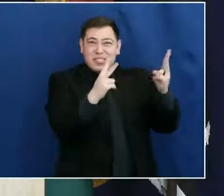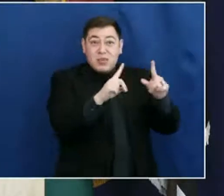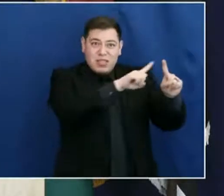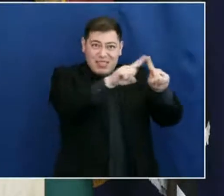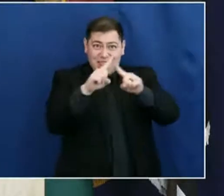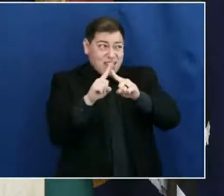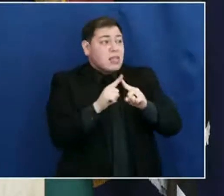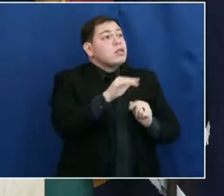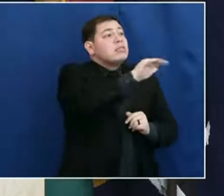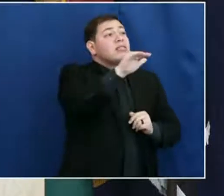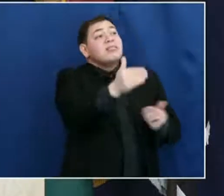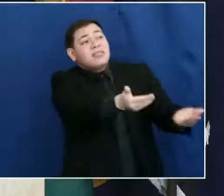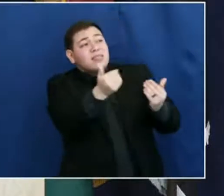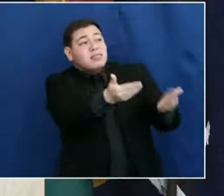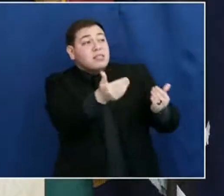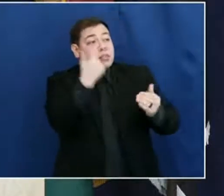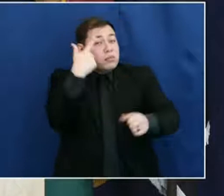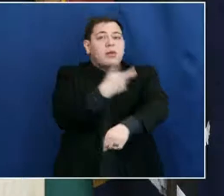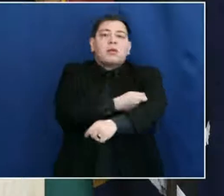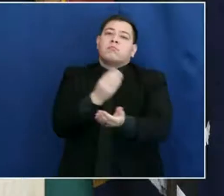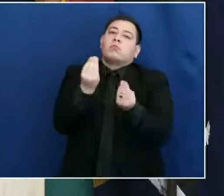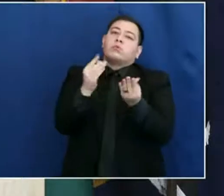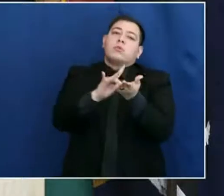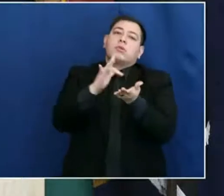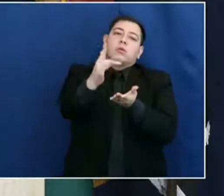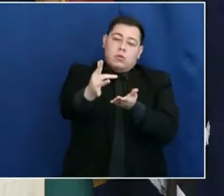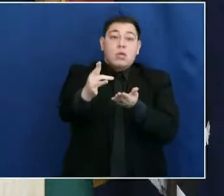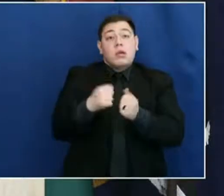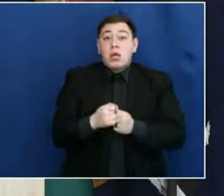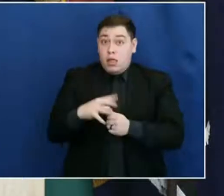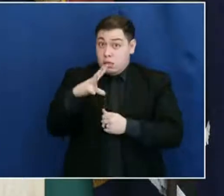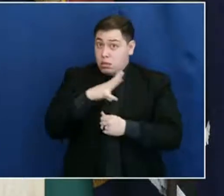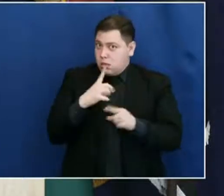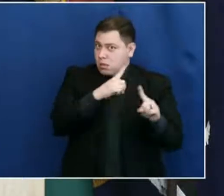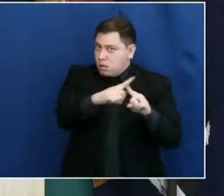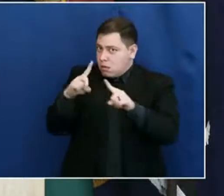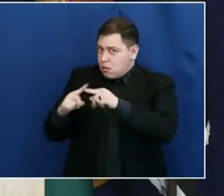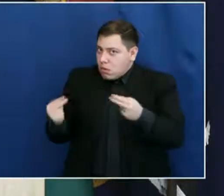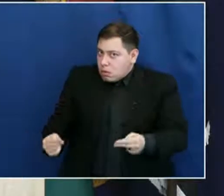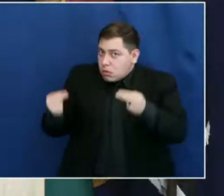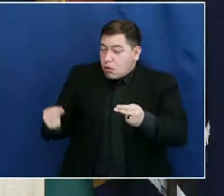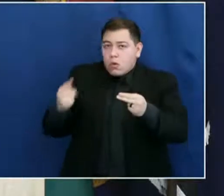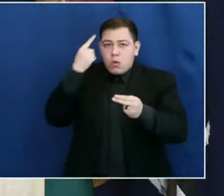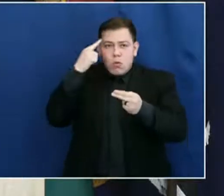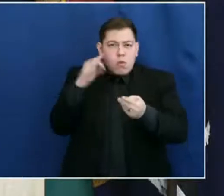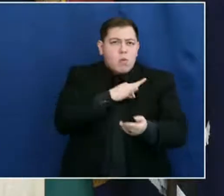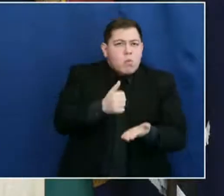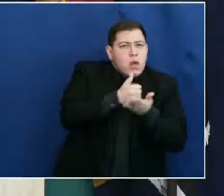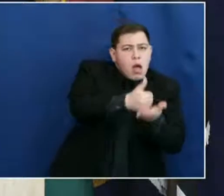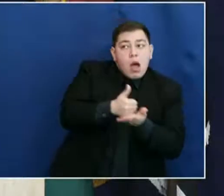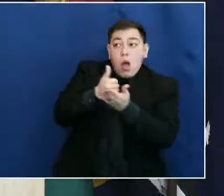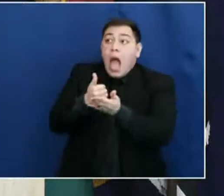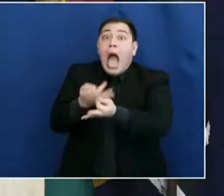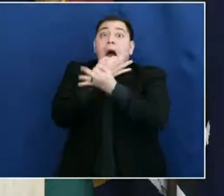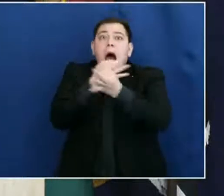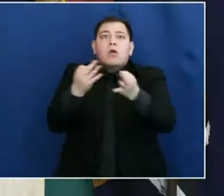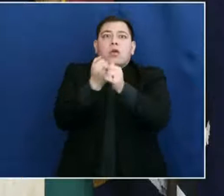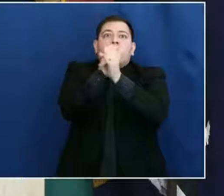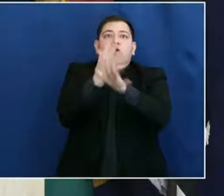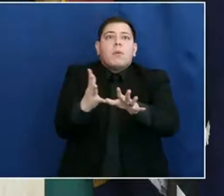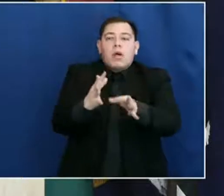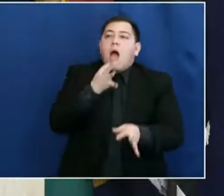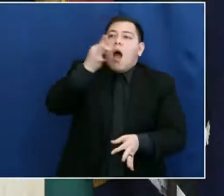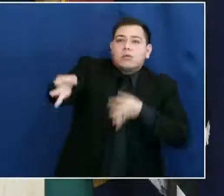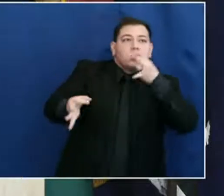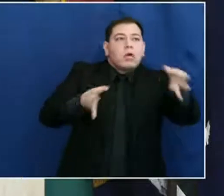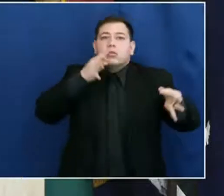vacuna. Aquellas organizaciones comunitarias, cámaras de comercio y los medios que han ayudado a compartir el mensaje de la importancia de